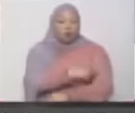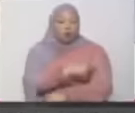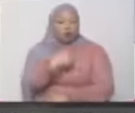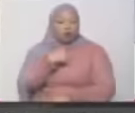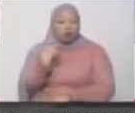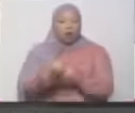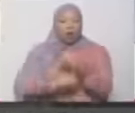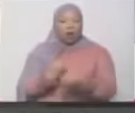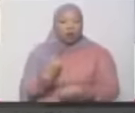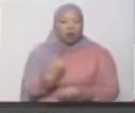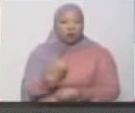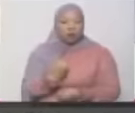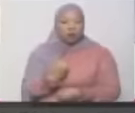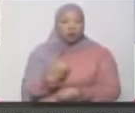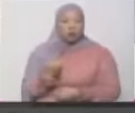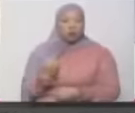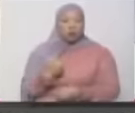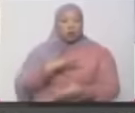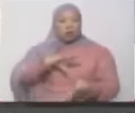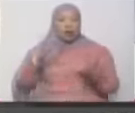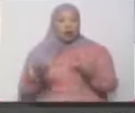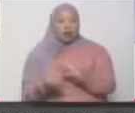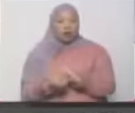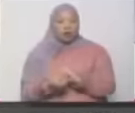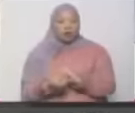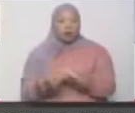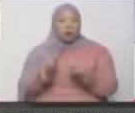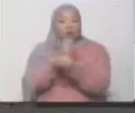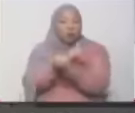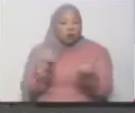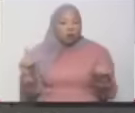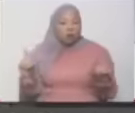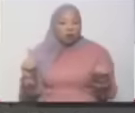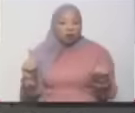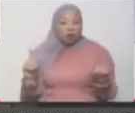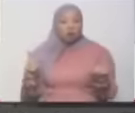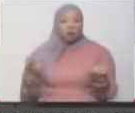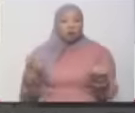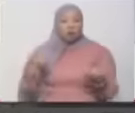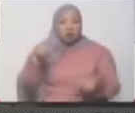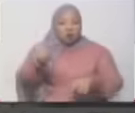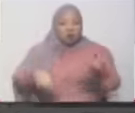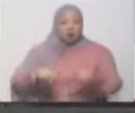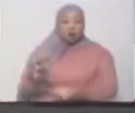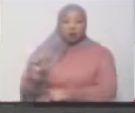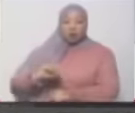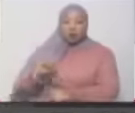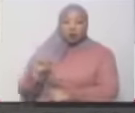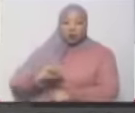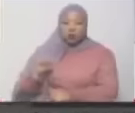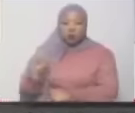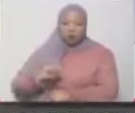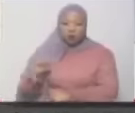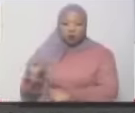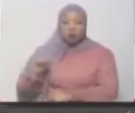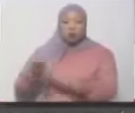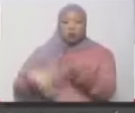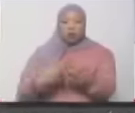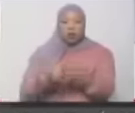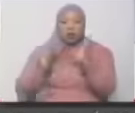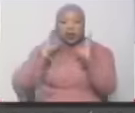medida que se convierte esto en un elemento democrático, en la consolidación de los cuerpos policiales, en la consolidación de la